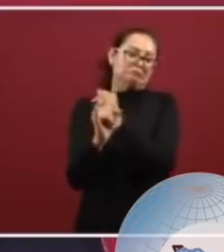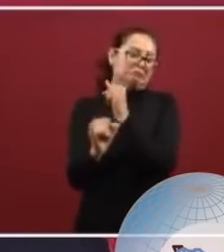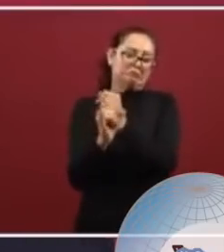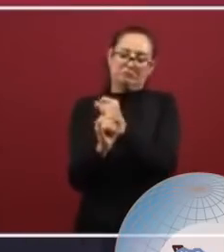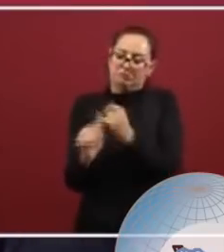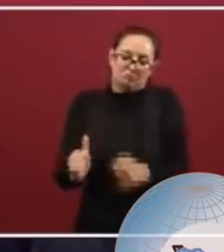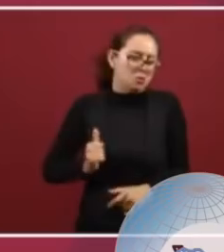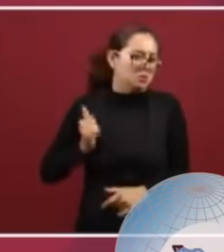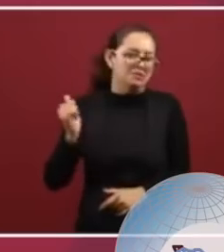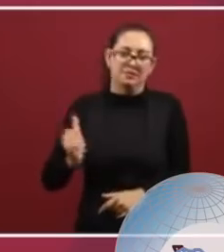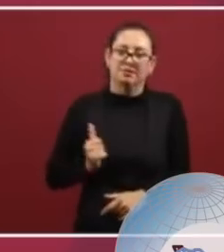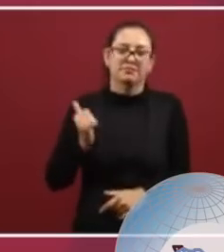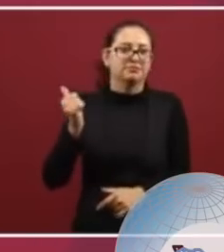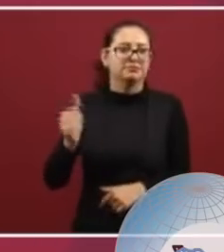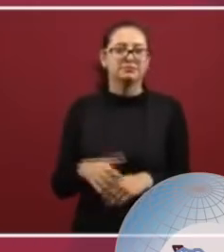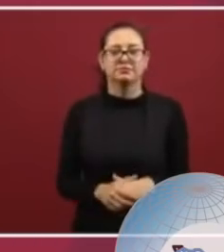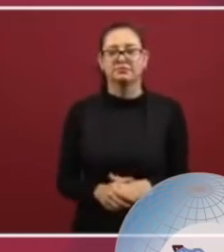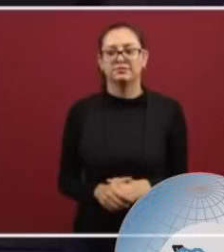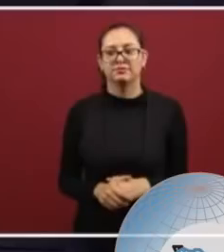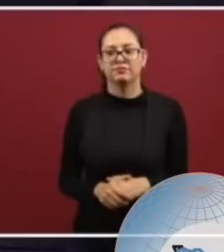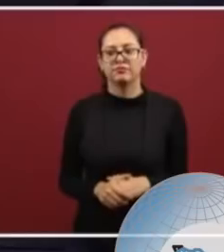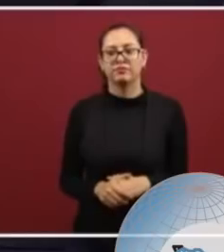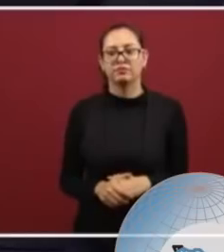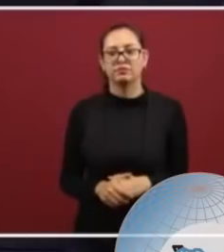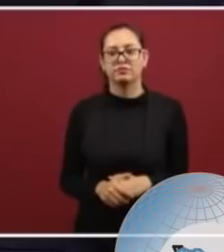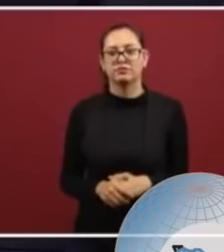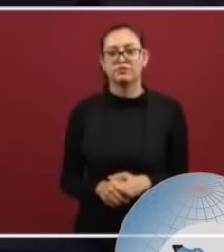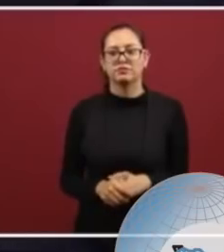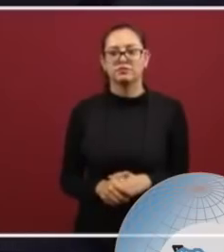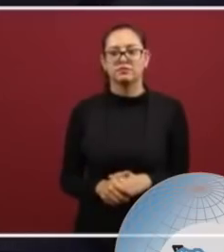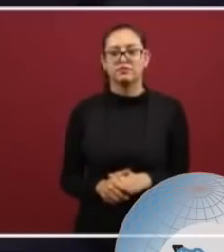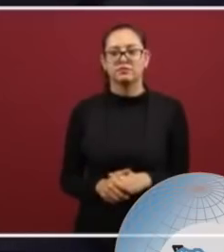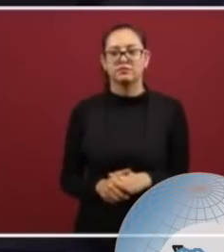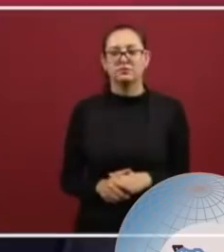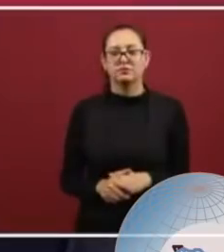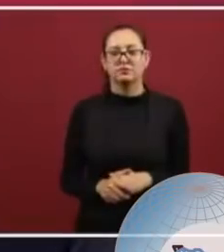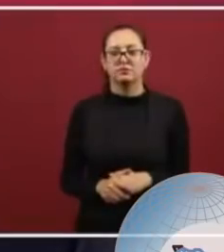óptica y en lugares estratégicos,